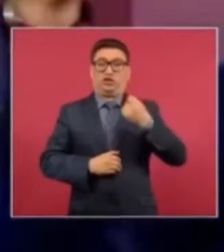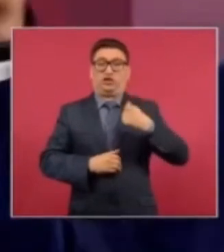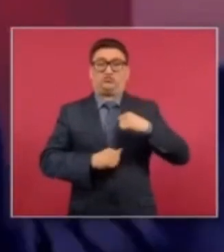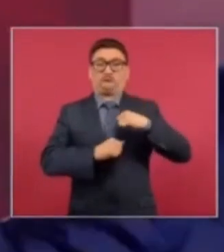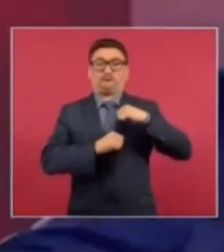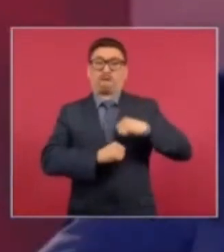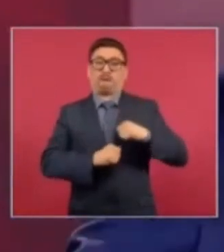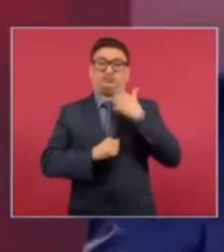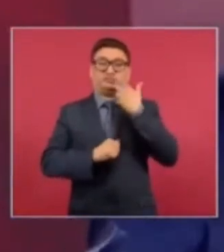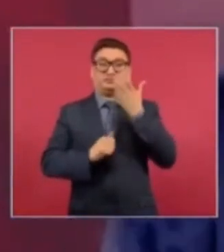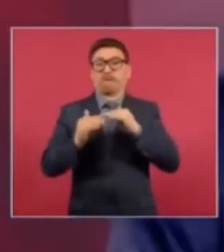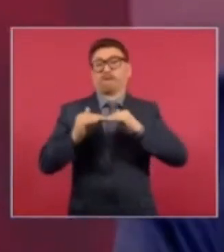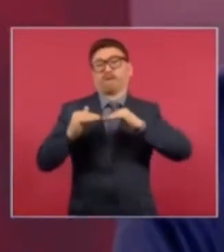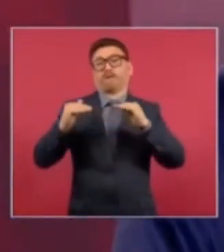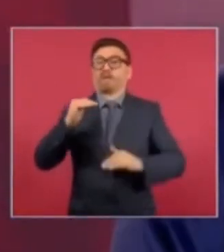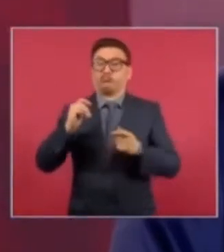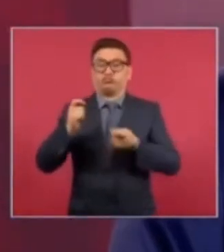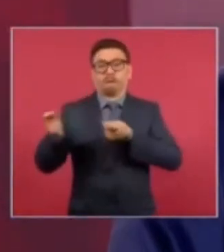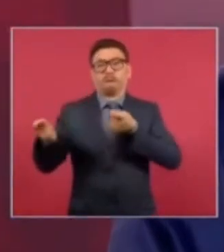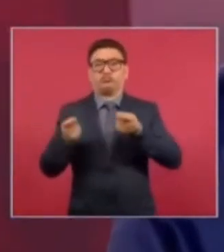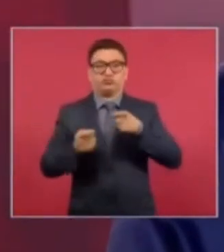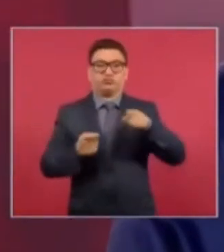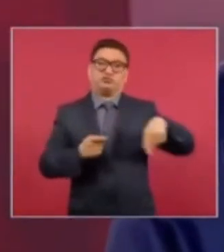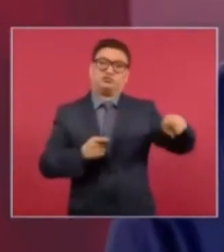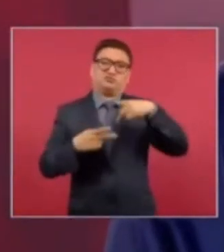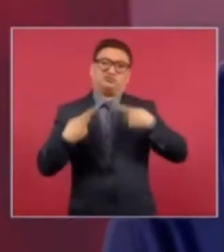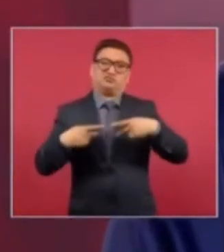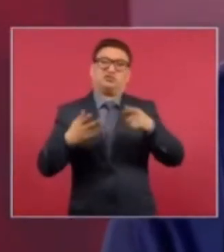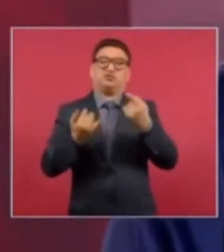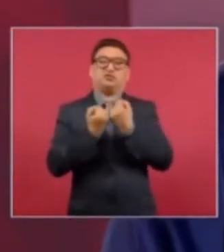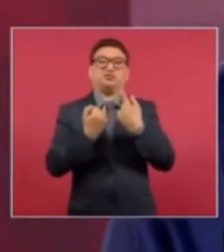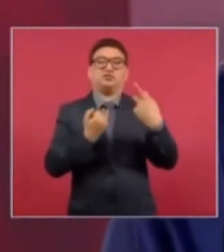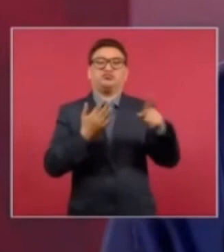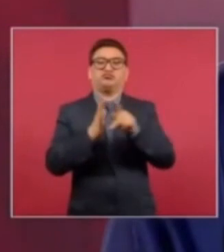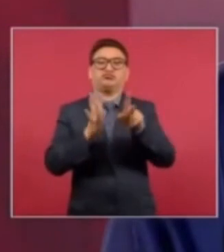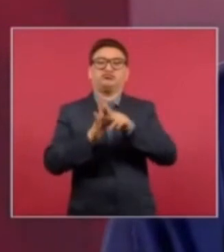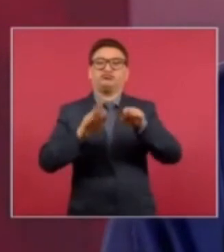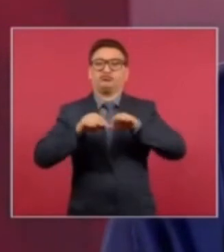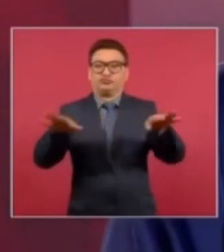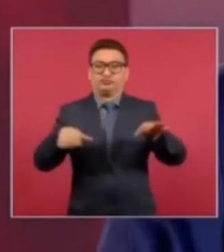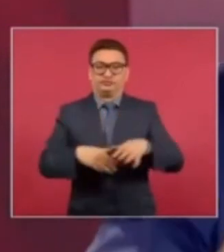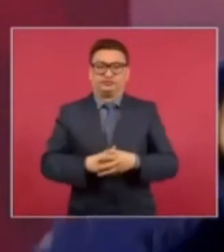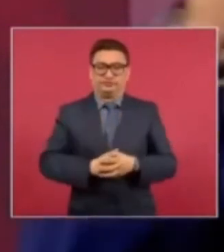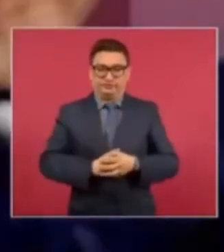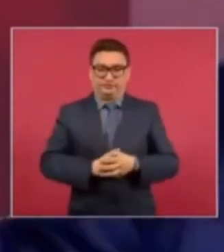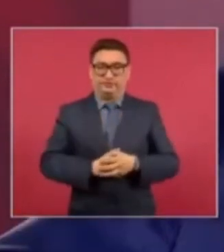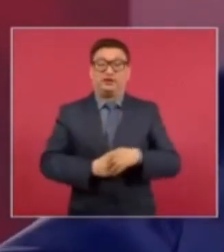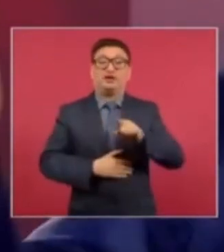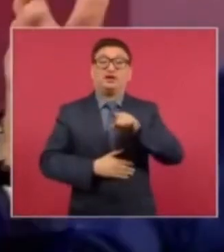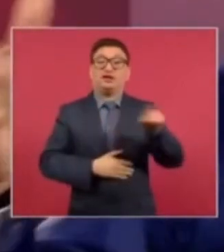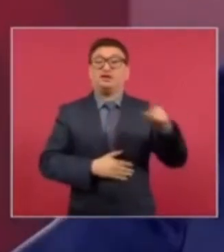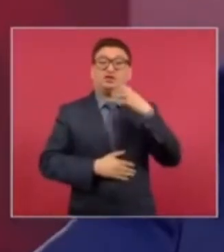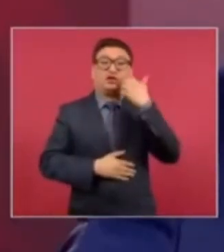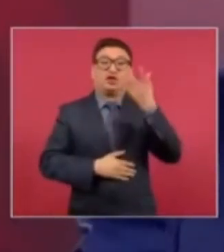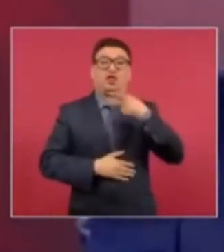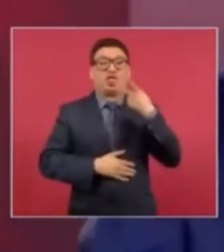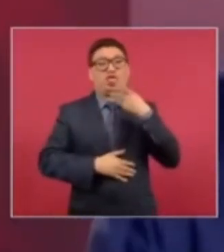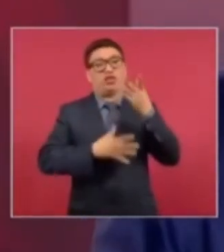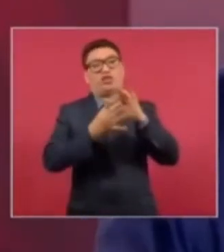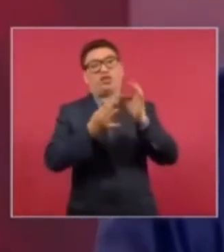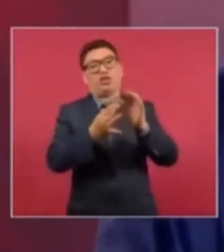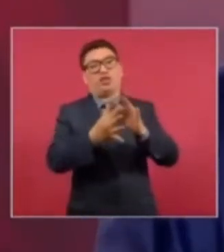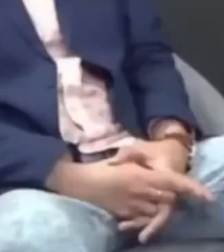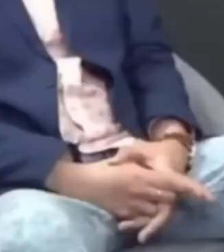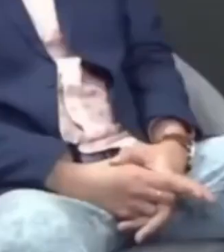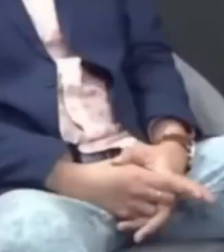sociales, pensemos en un periódico de circulación nacional de la derecha, que ya tiene su primera plana a las 4 o 5 de la mañana y ya tiene cargada toda la batería